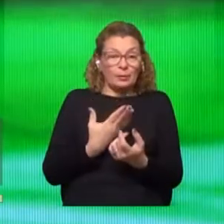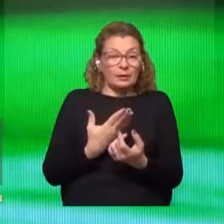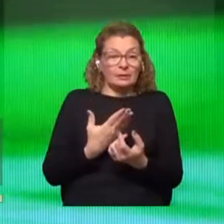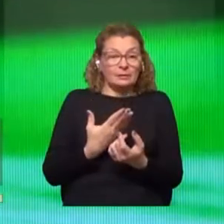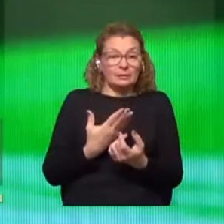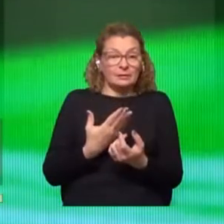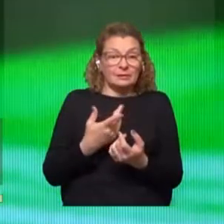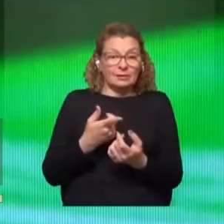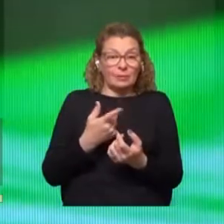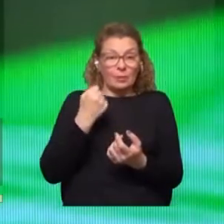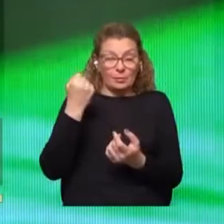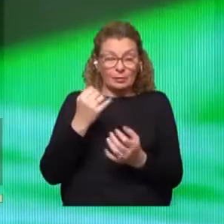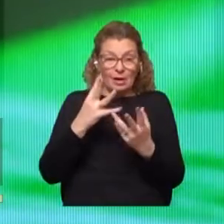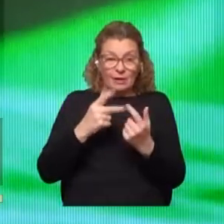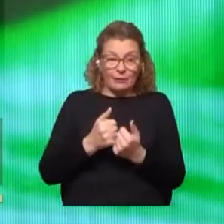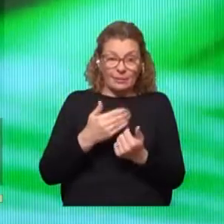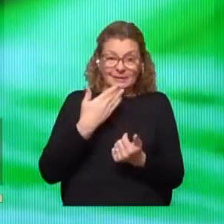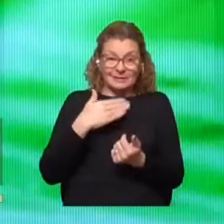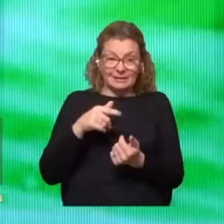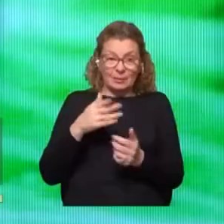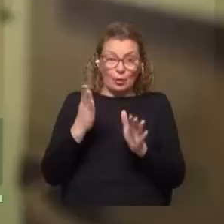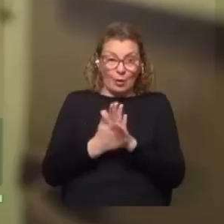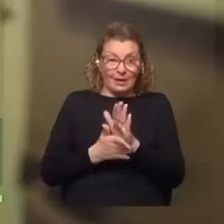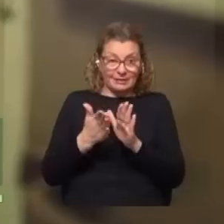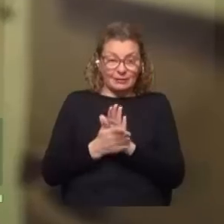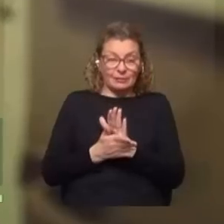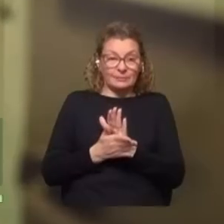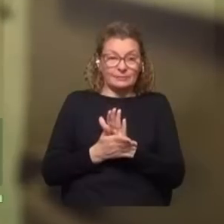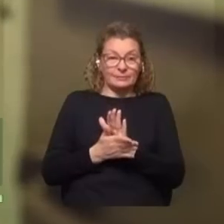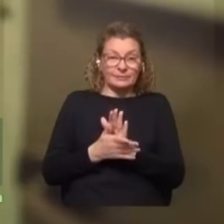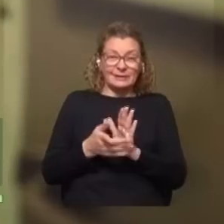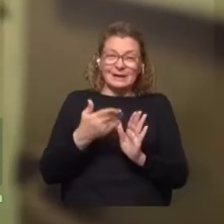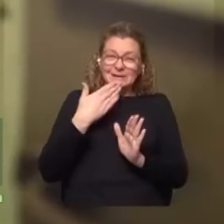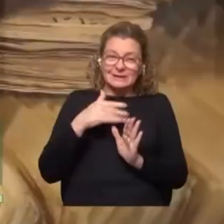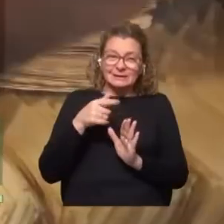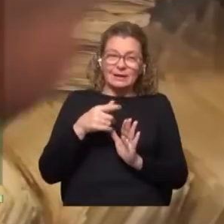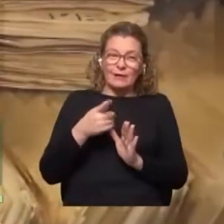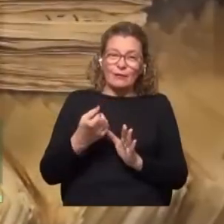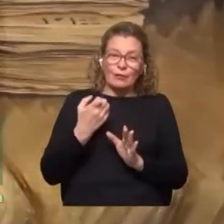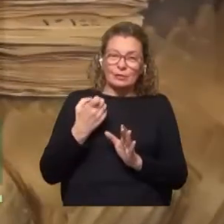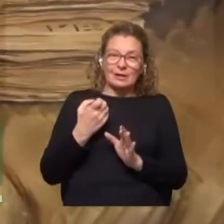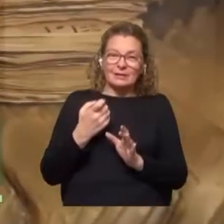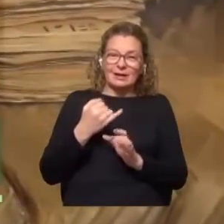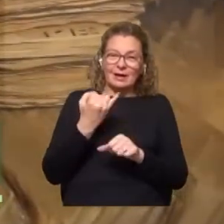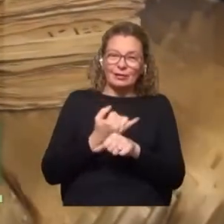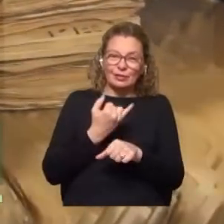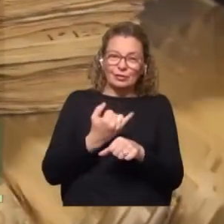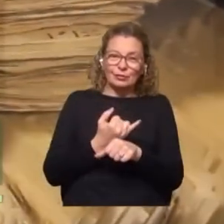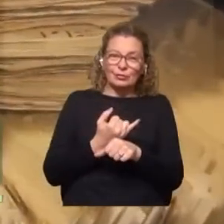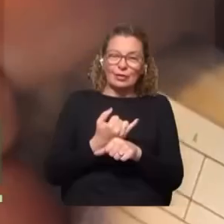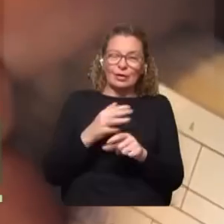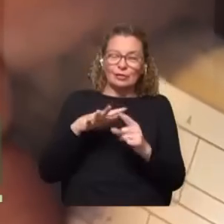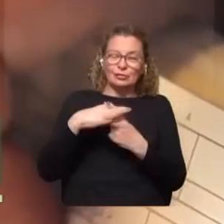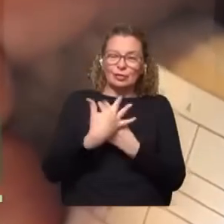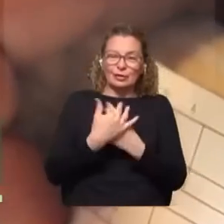determina la forma en la que entendemos estos archivos entiende que hay que fortalecer las instituciones en la